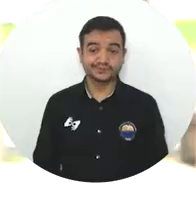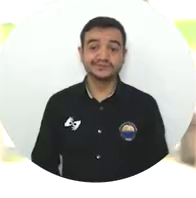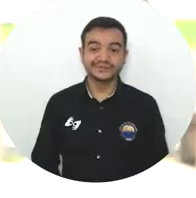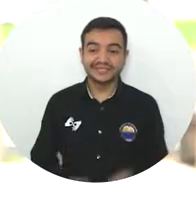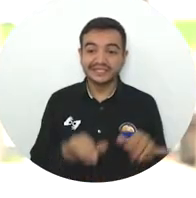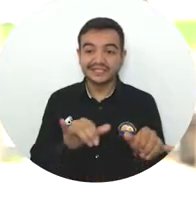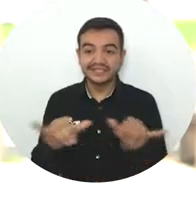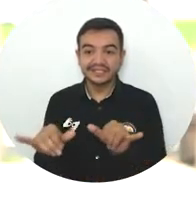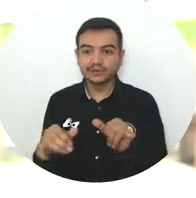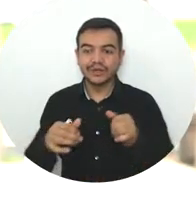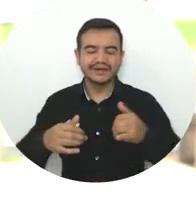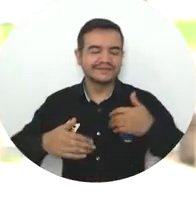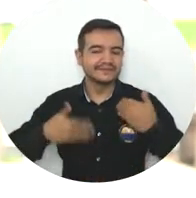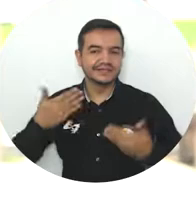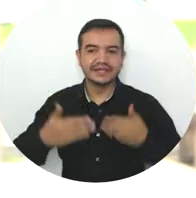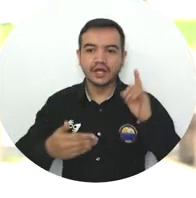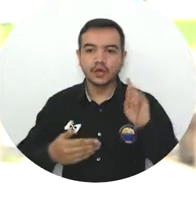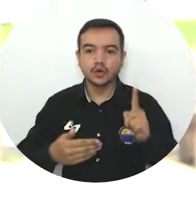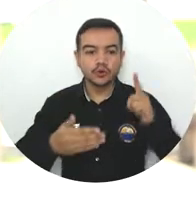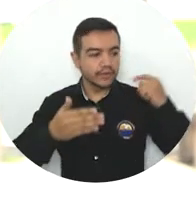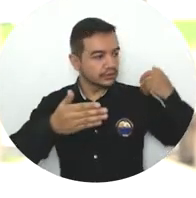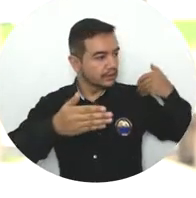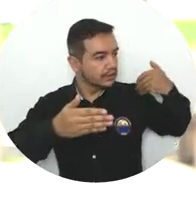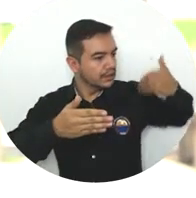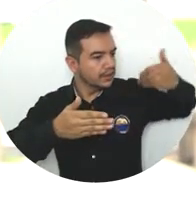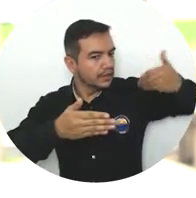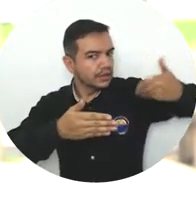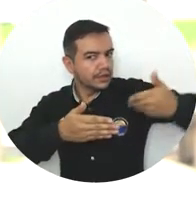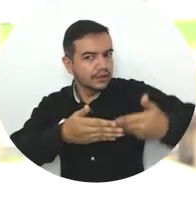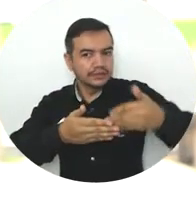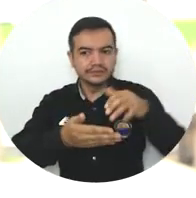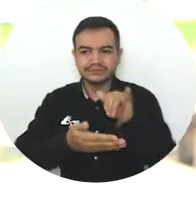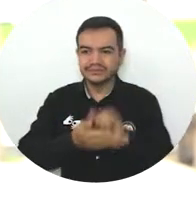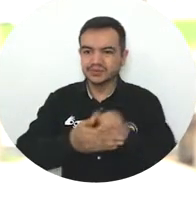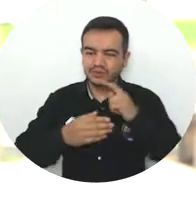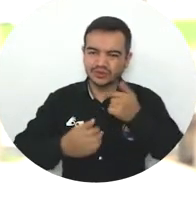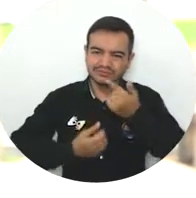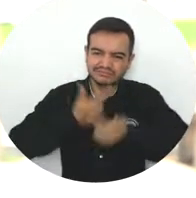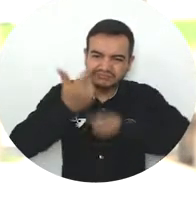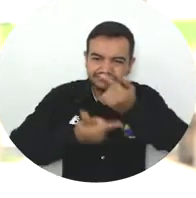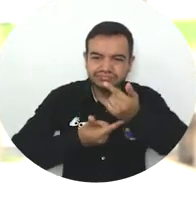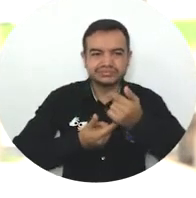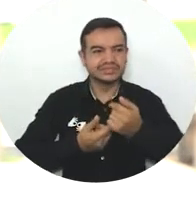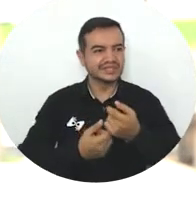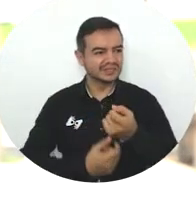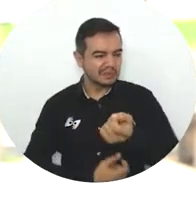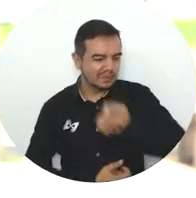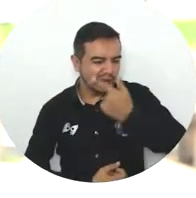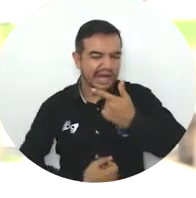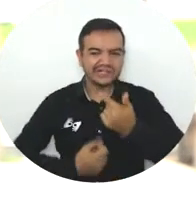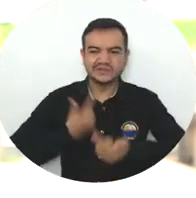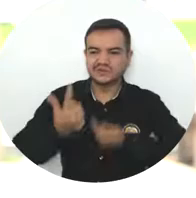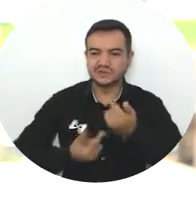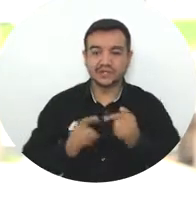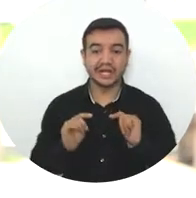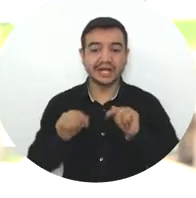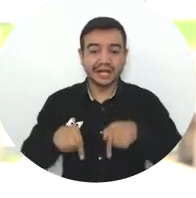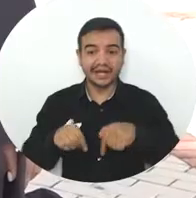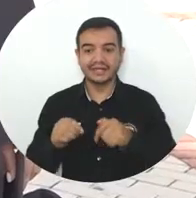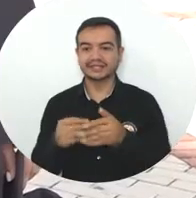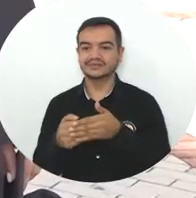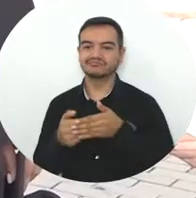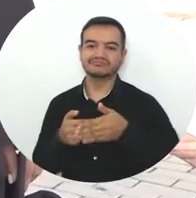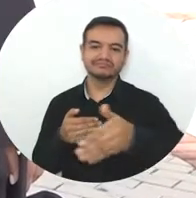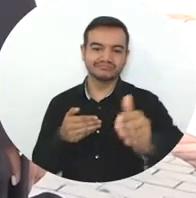alegría, pues estoy recogiendo el fruto de cada esfuerzo que hice durante la carrera, durante la estancia acá en la